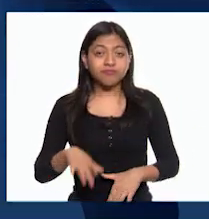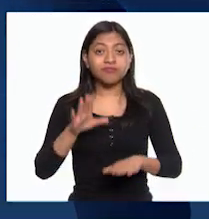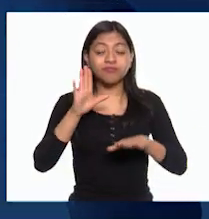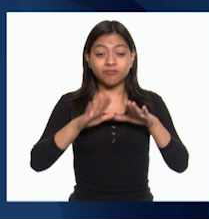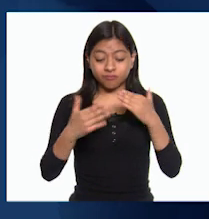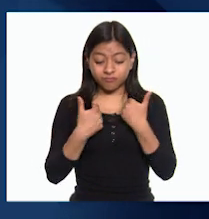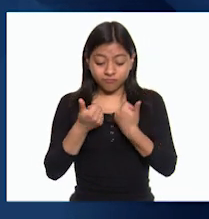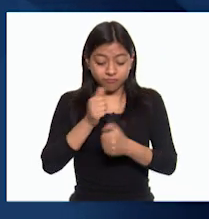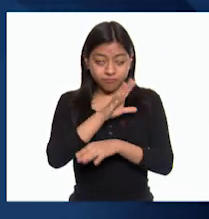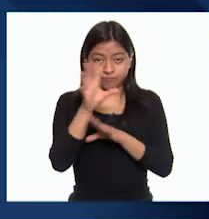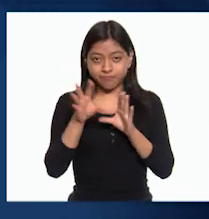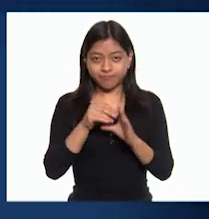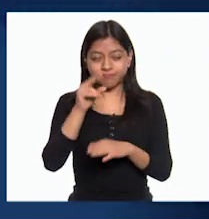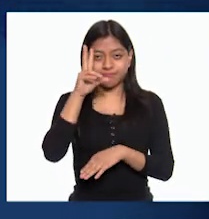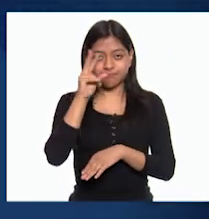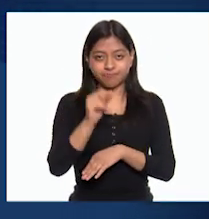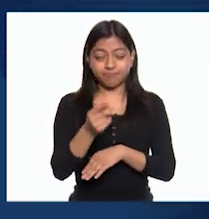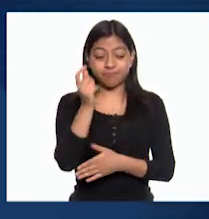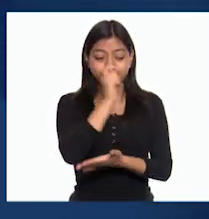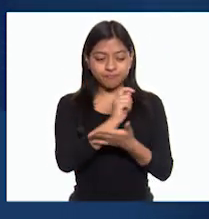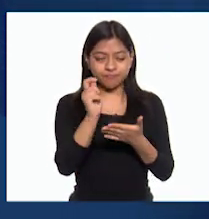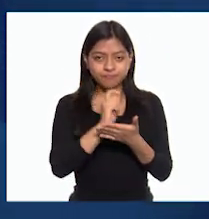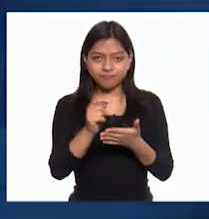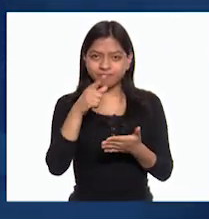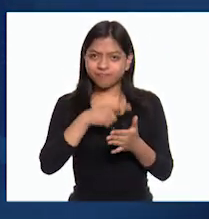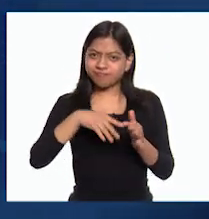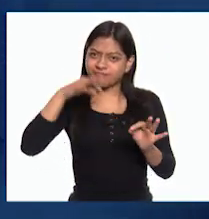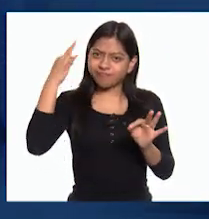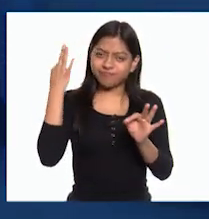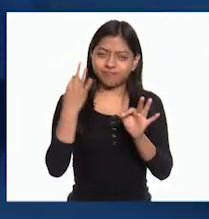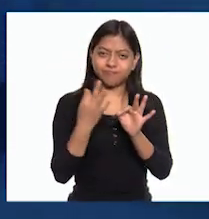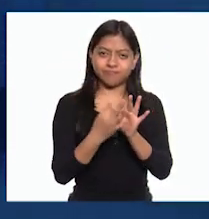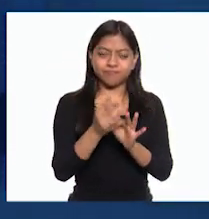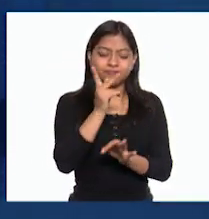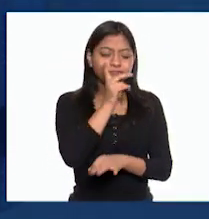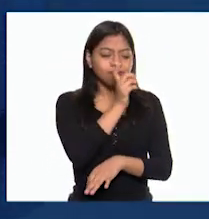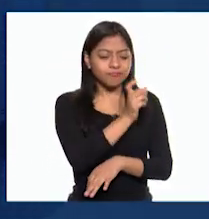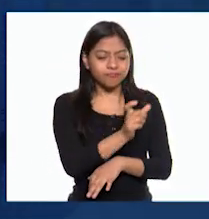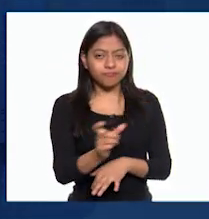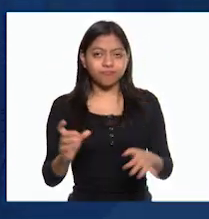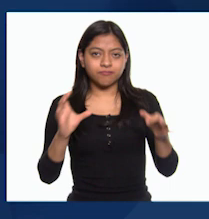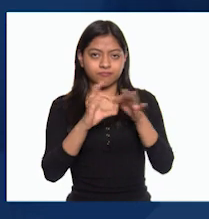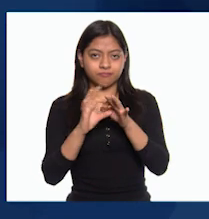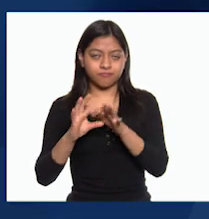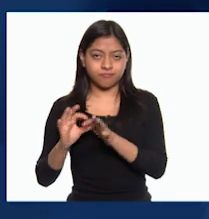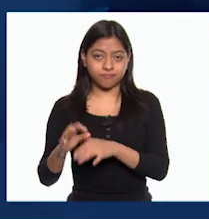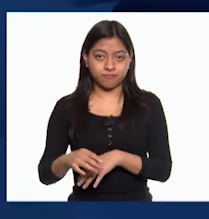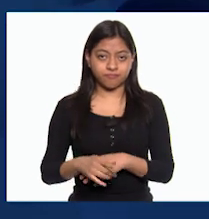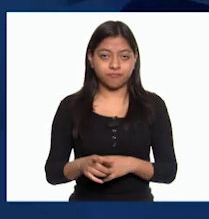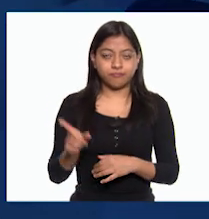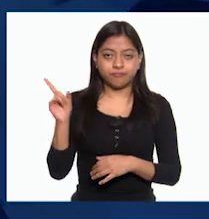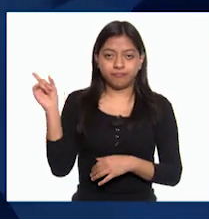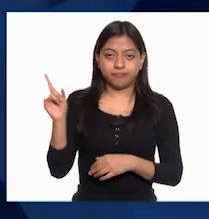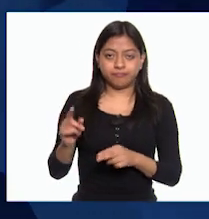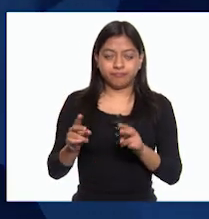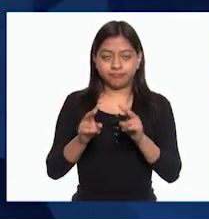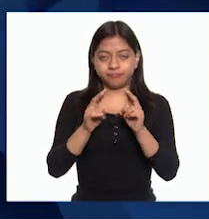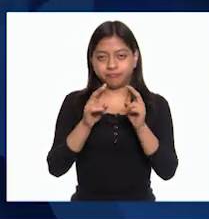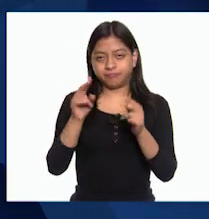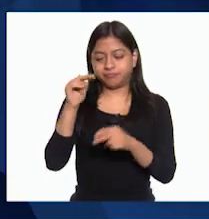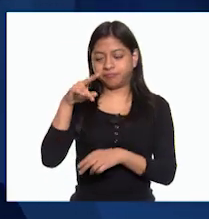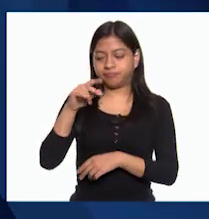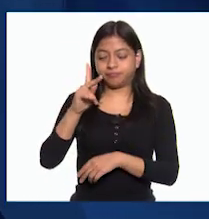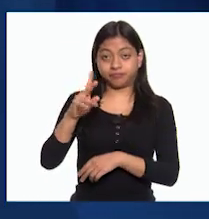cuando esta acción sea admirable por su precisión y elegancia. Valéry Paul, Notas sobre poesía,